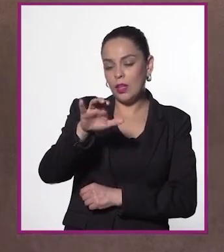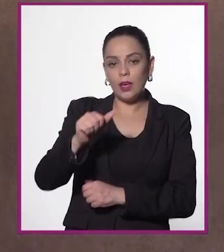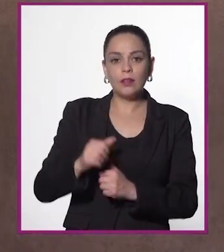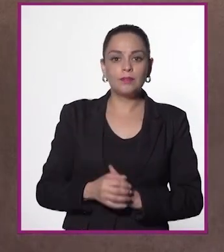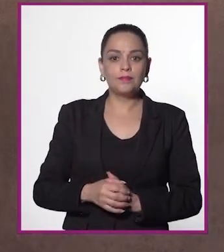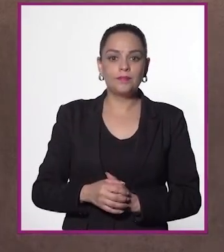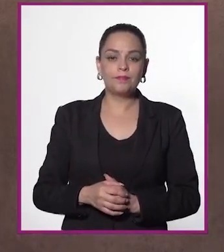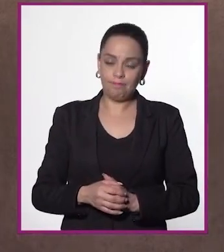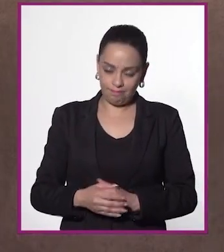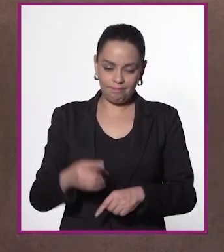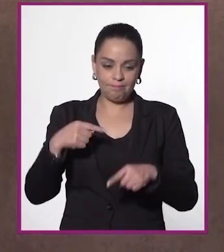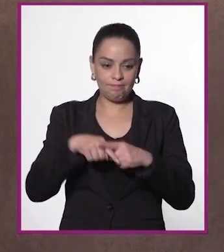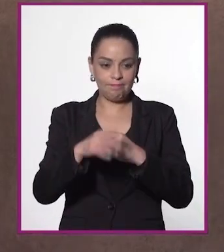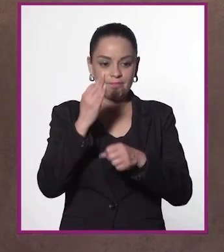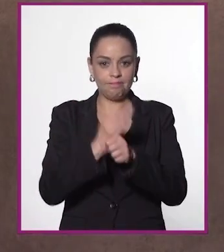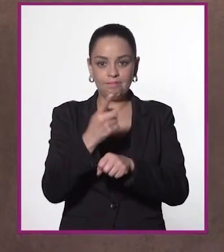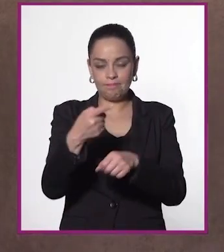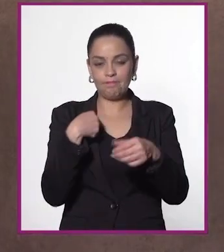Comencemos.